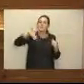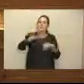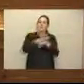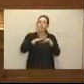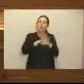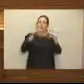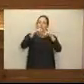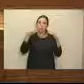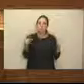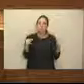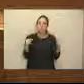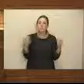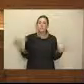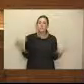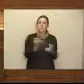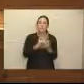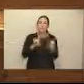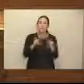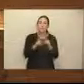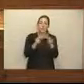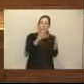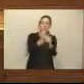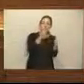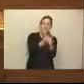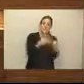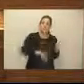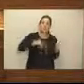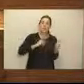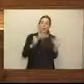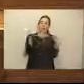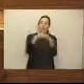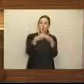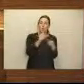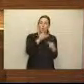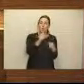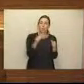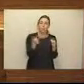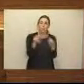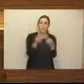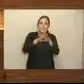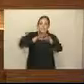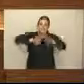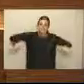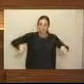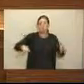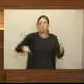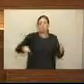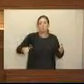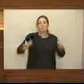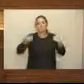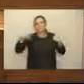incapaz de deslindar su condición de secretario general del Partido Socialista, y yo entiendo su